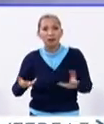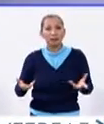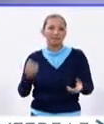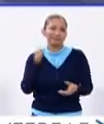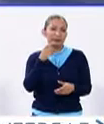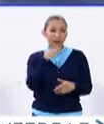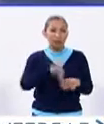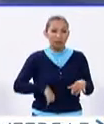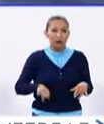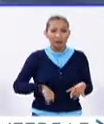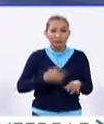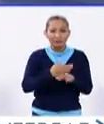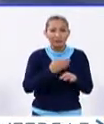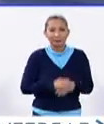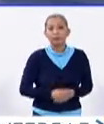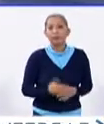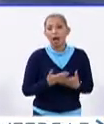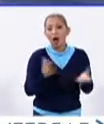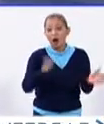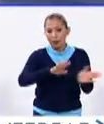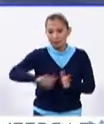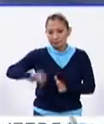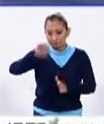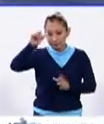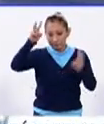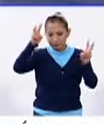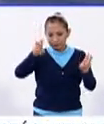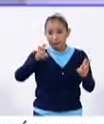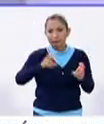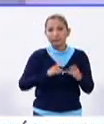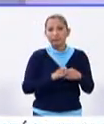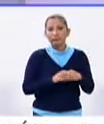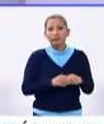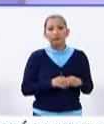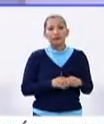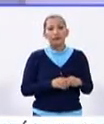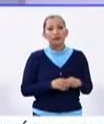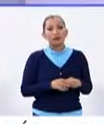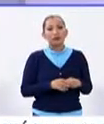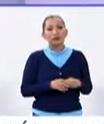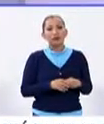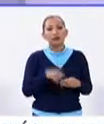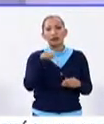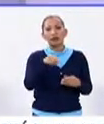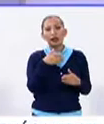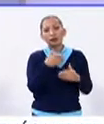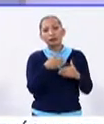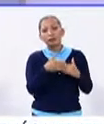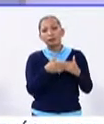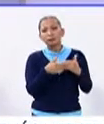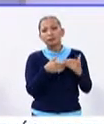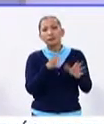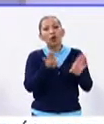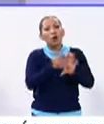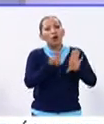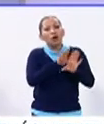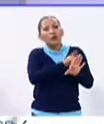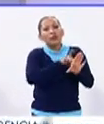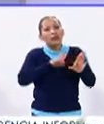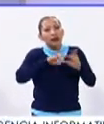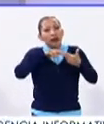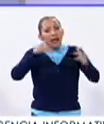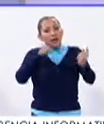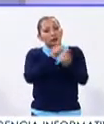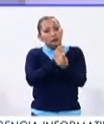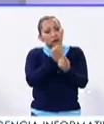Es muy interesante esto que estás comentando. Ahora me gustaría abrir otra trinchera sobre el desarrollo o cómo deben ser las